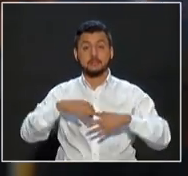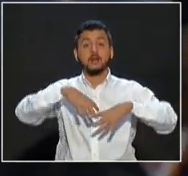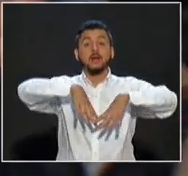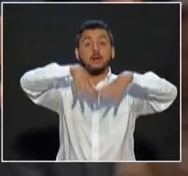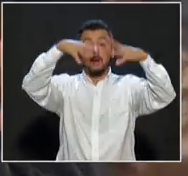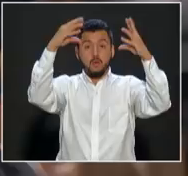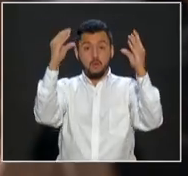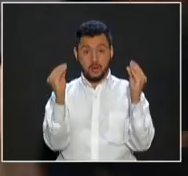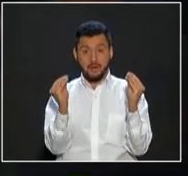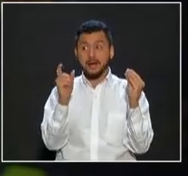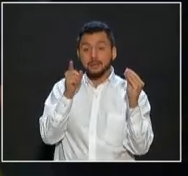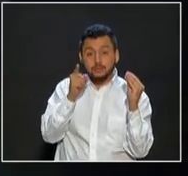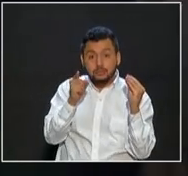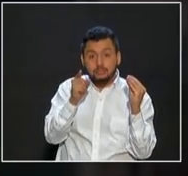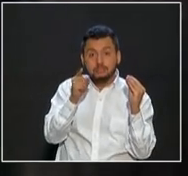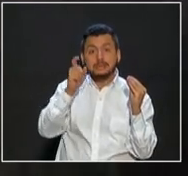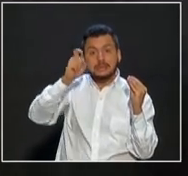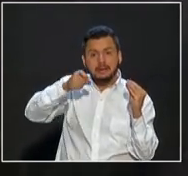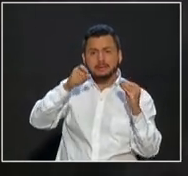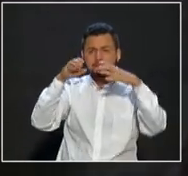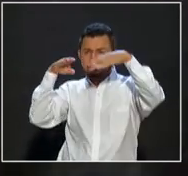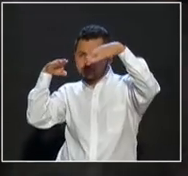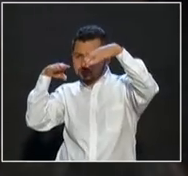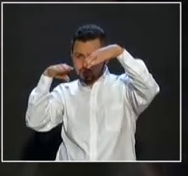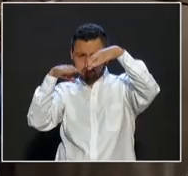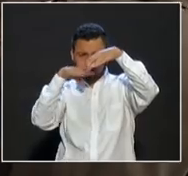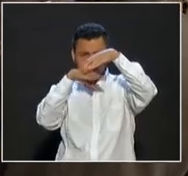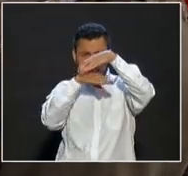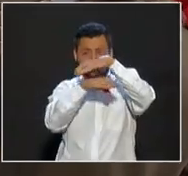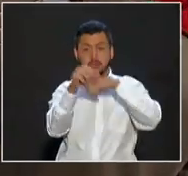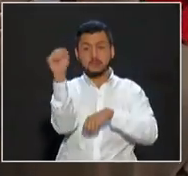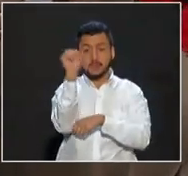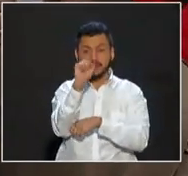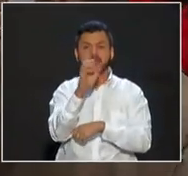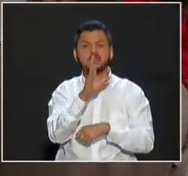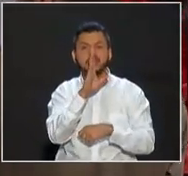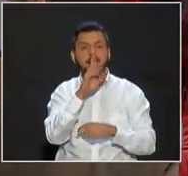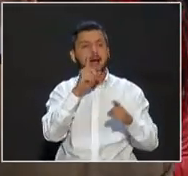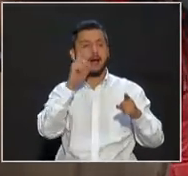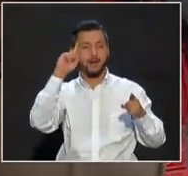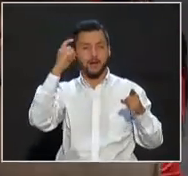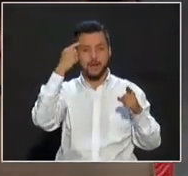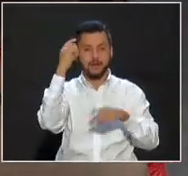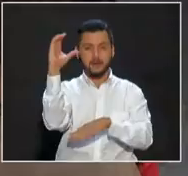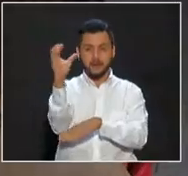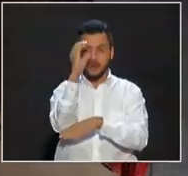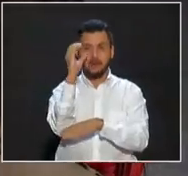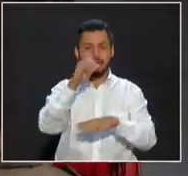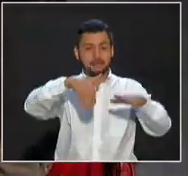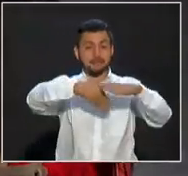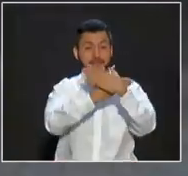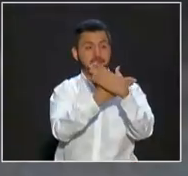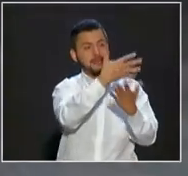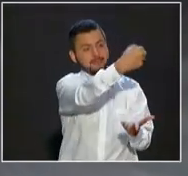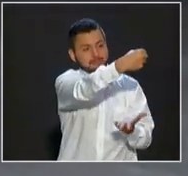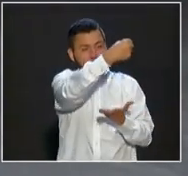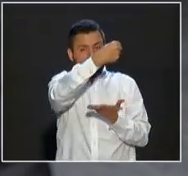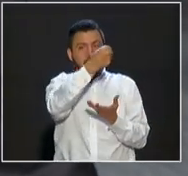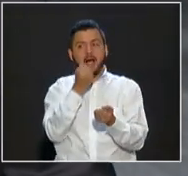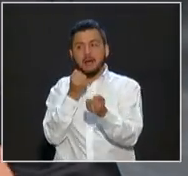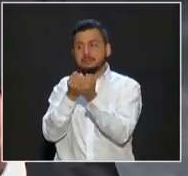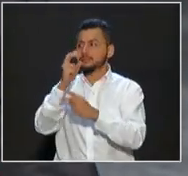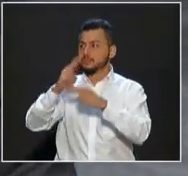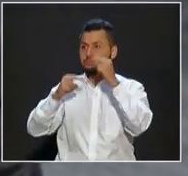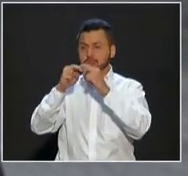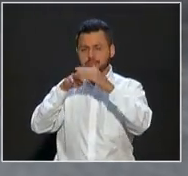la creación del túnel de el toyo y conseguir los recursos y desde el punto de vista político no electoral lo importante